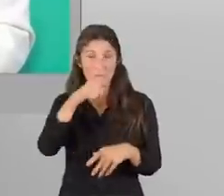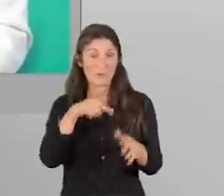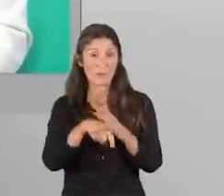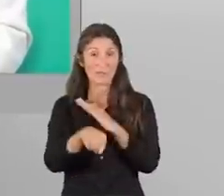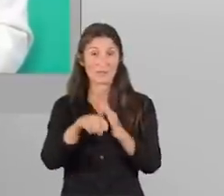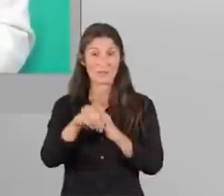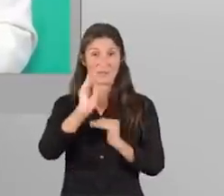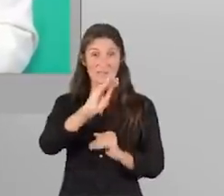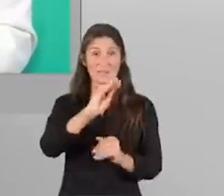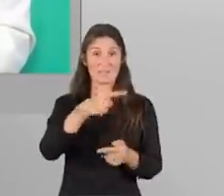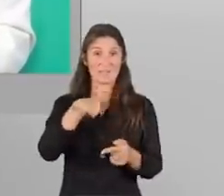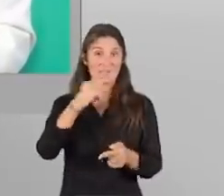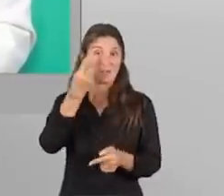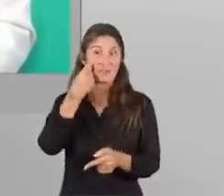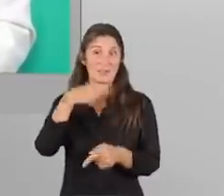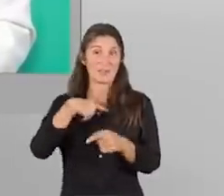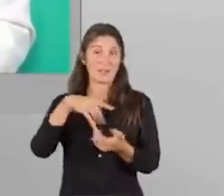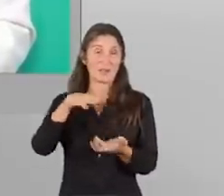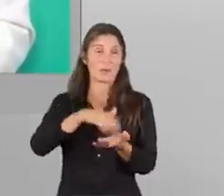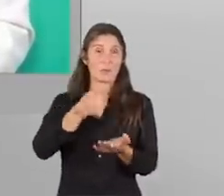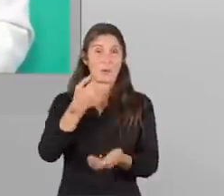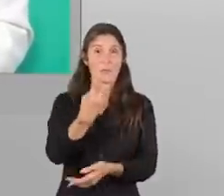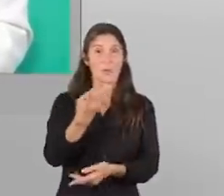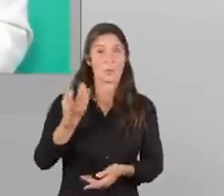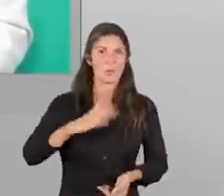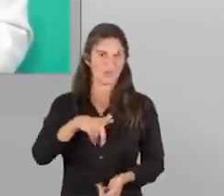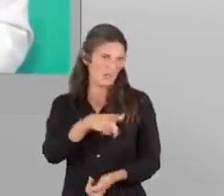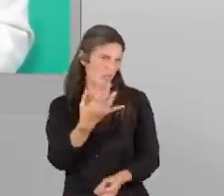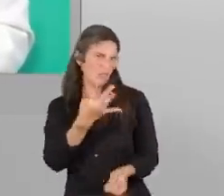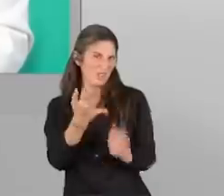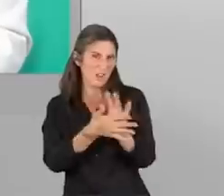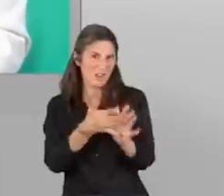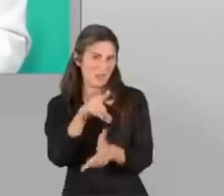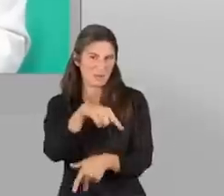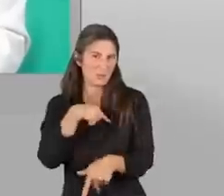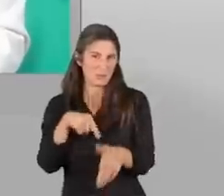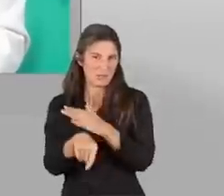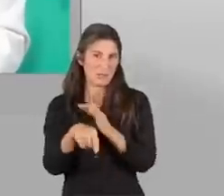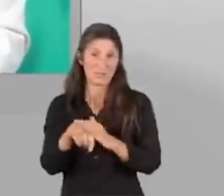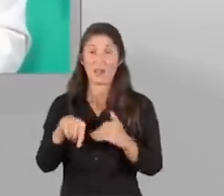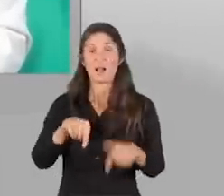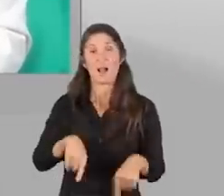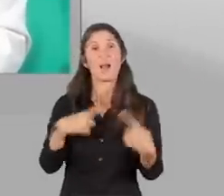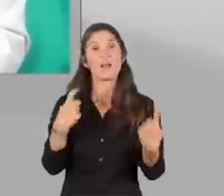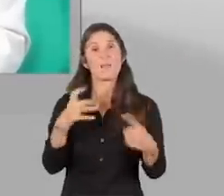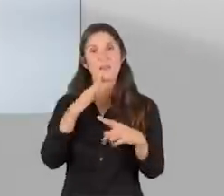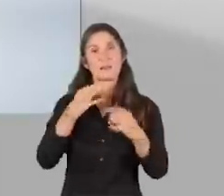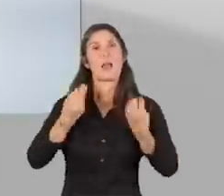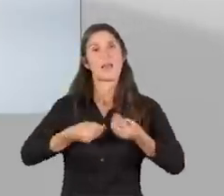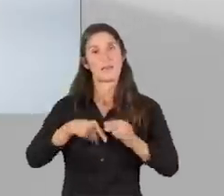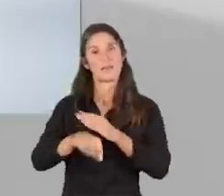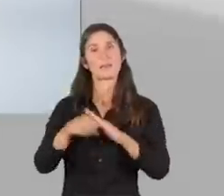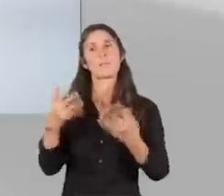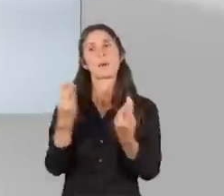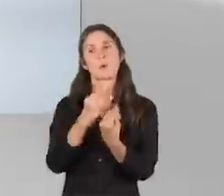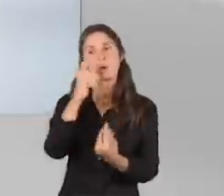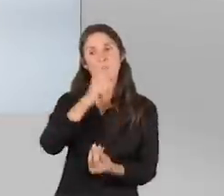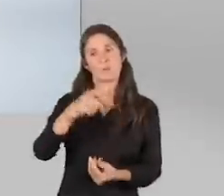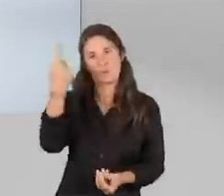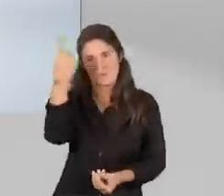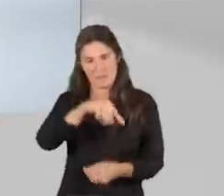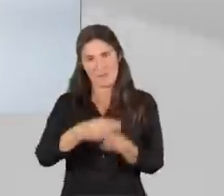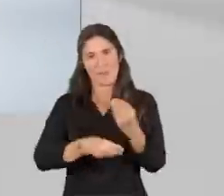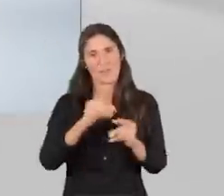se enteró que te cobraba dos sueldos qué gestión nos va a contar usted aquí lo que hace falta Efectivamente es gestionar pero gente que sepa gestionar y no me refiero a usted